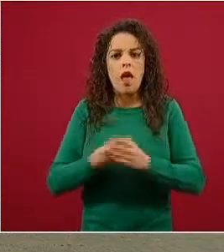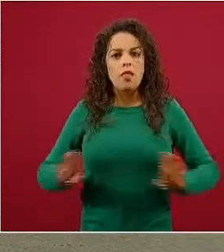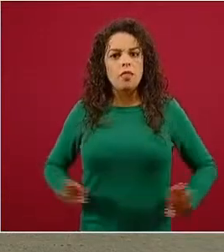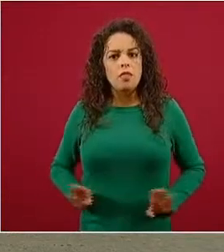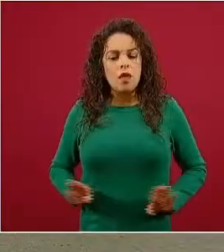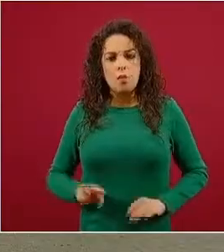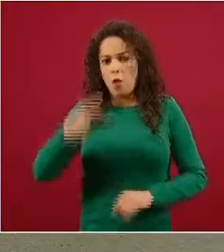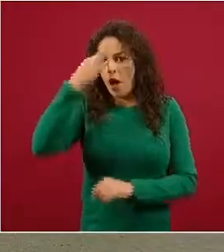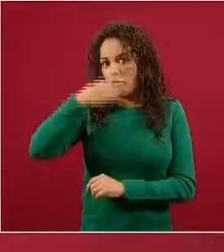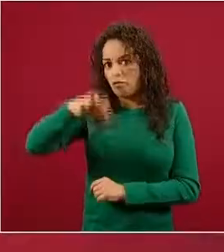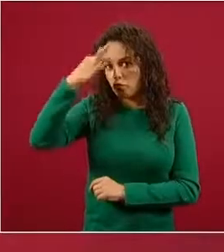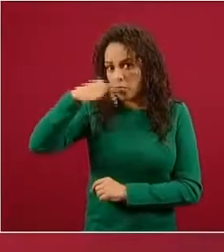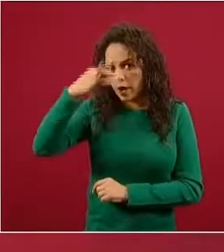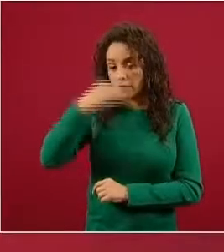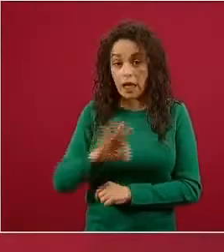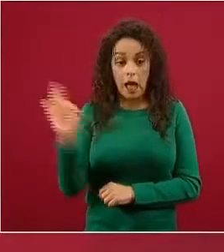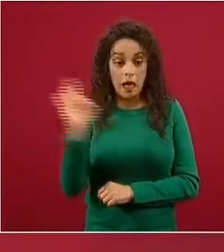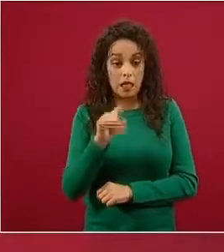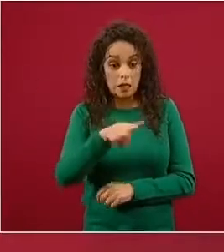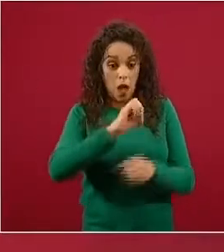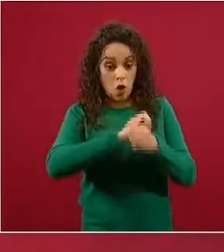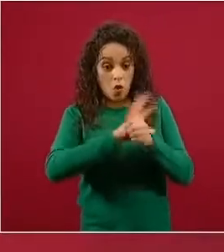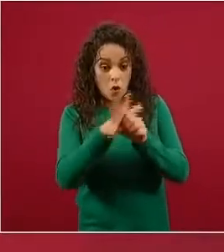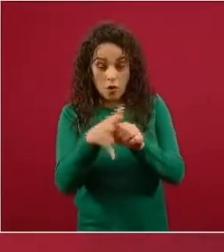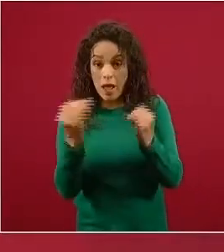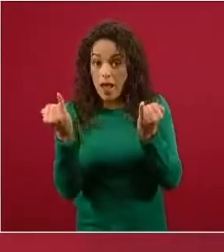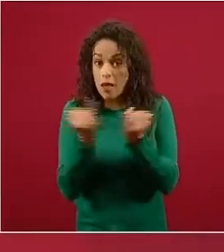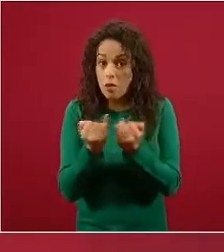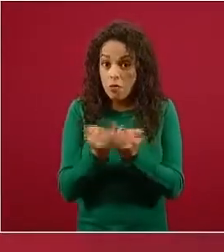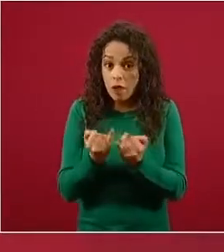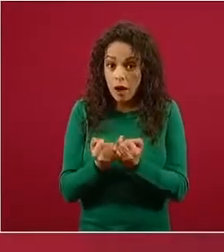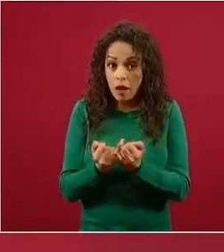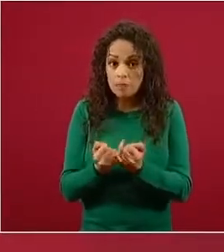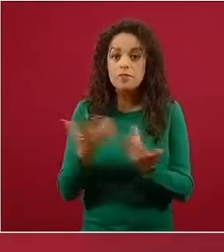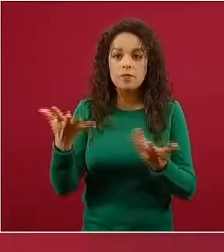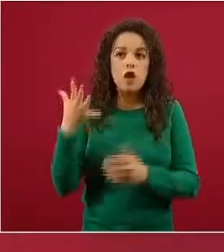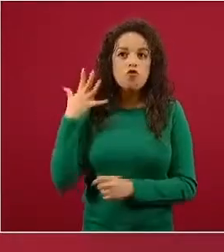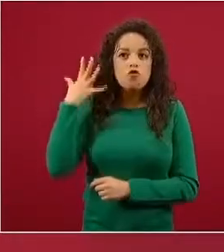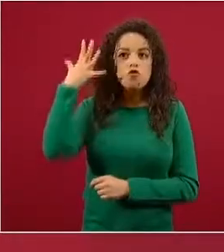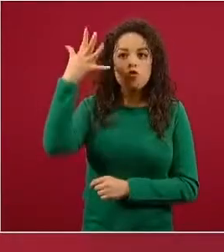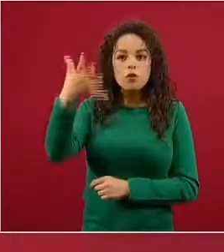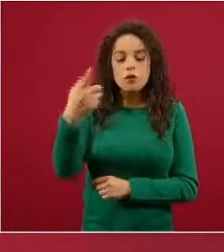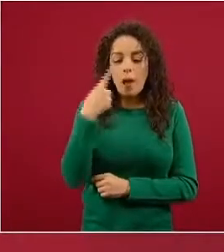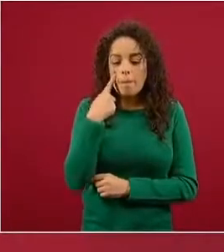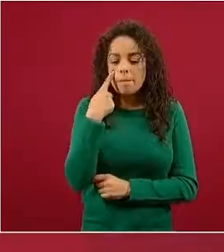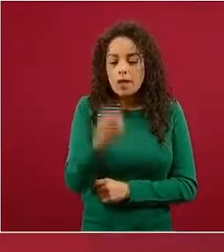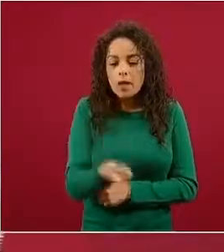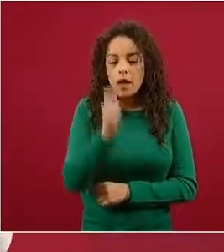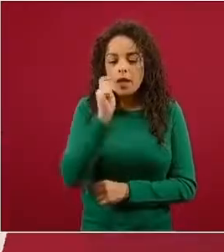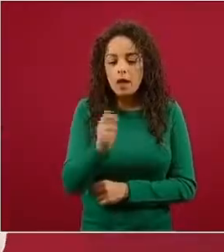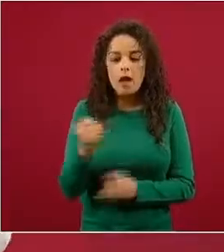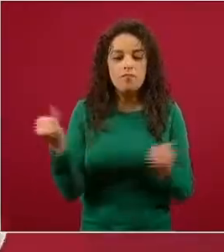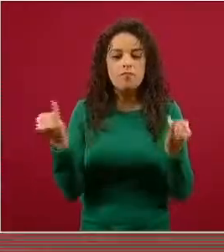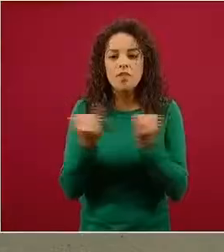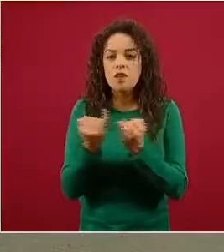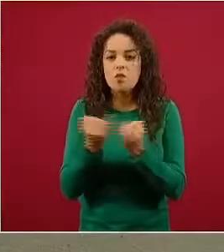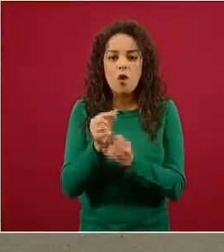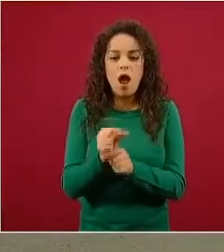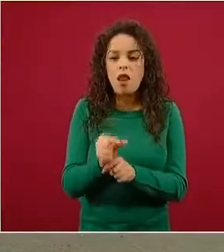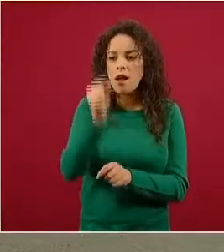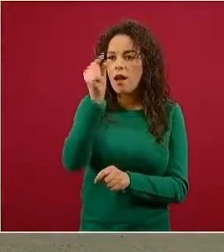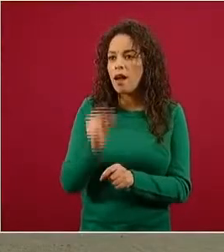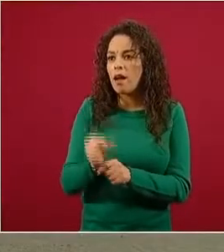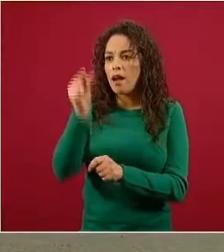metaneumovirus, rinovirus, parainfluenza y todos los potenciales virus y bacterias que